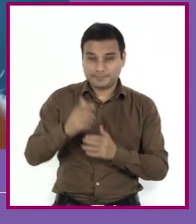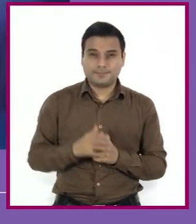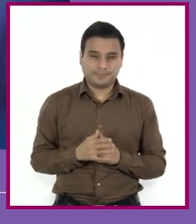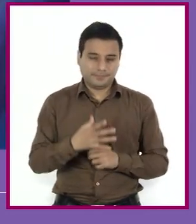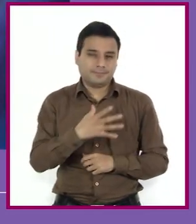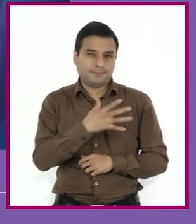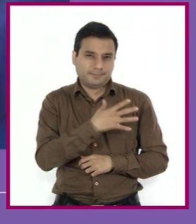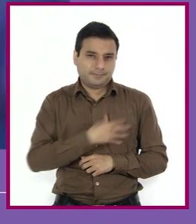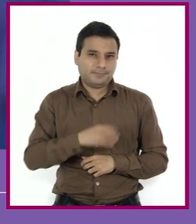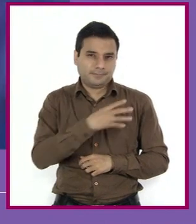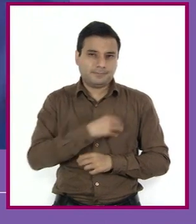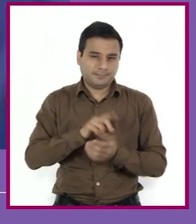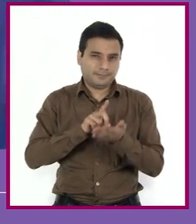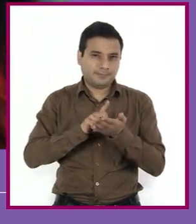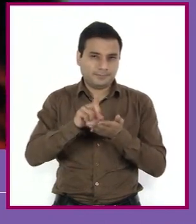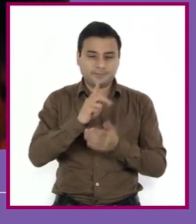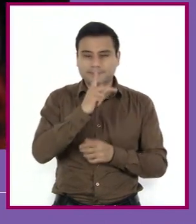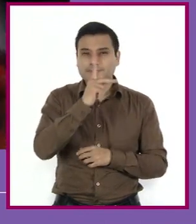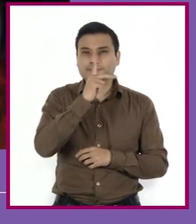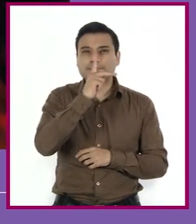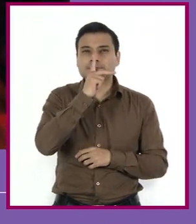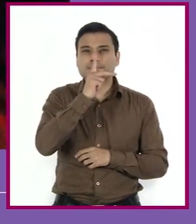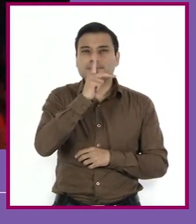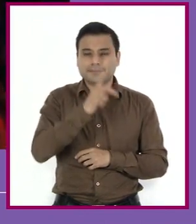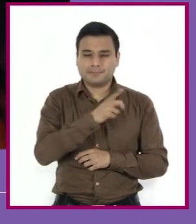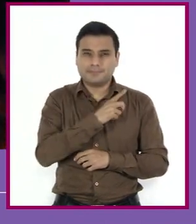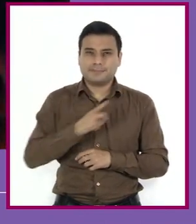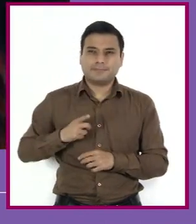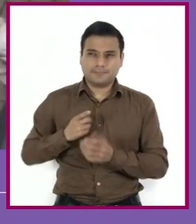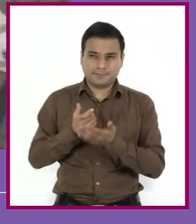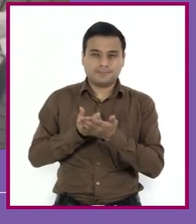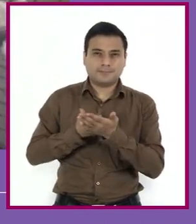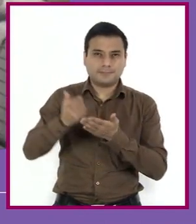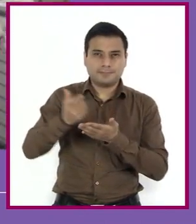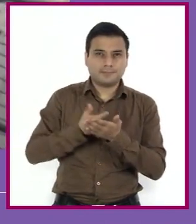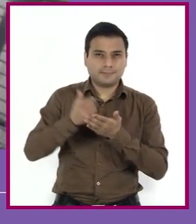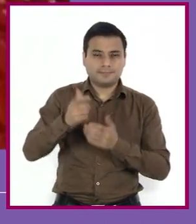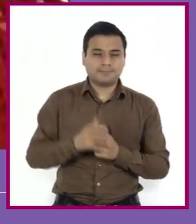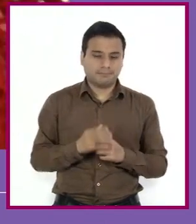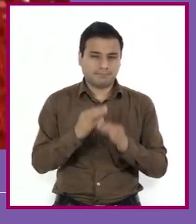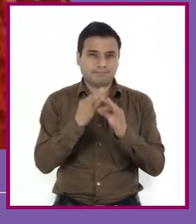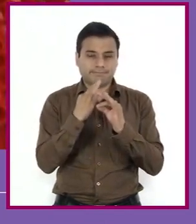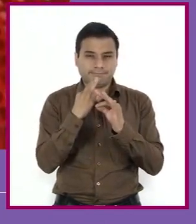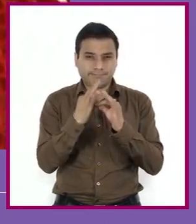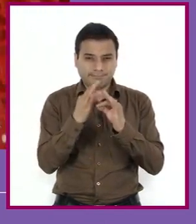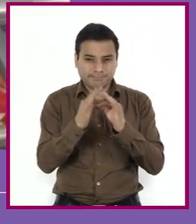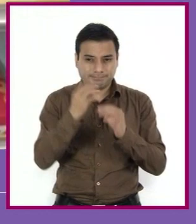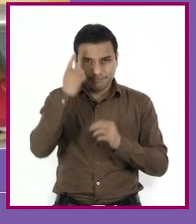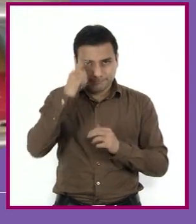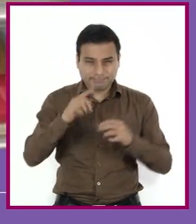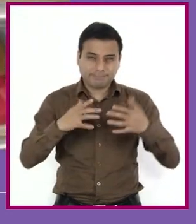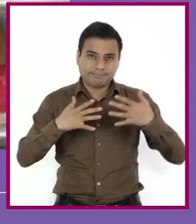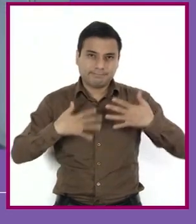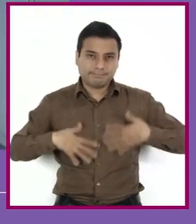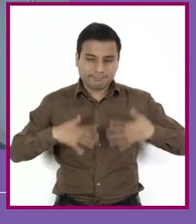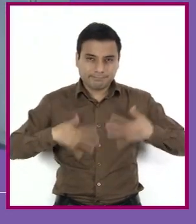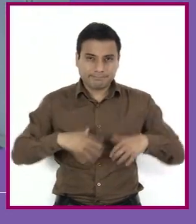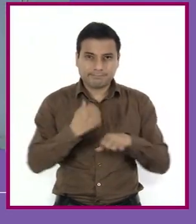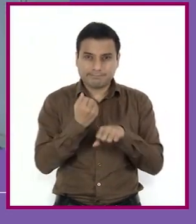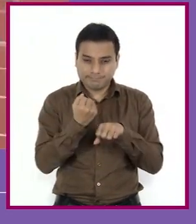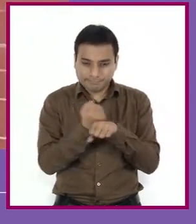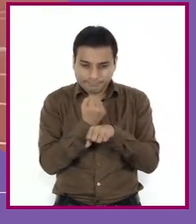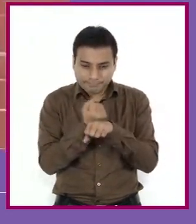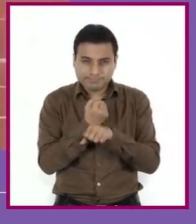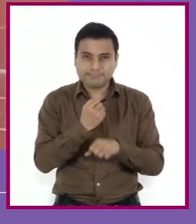los hijos de padres separados a recibir los recursos económicos necesarios para adquirir ropa, calzado,